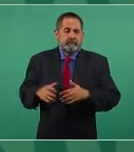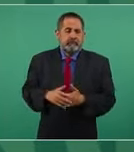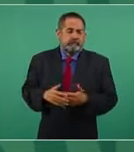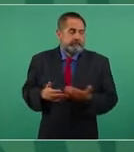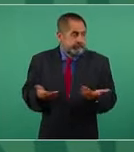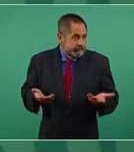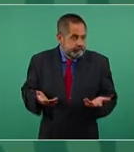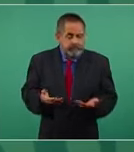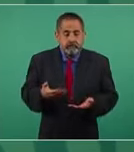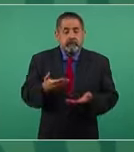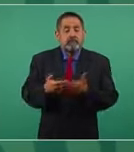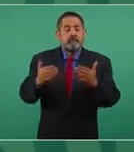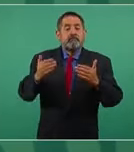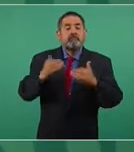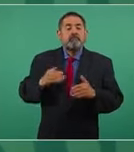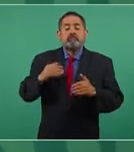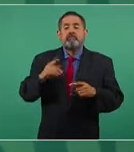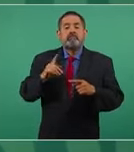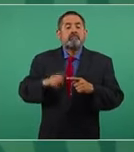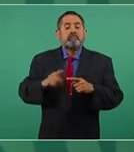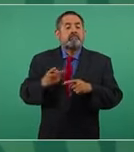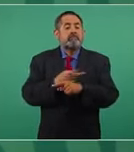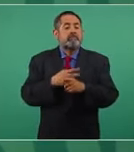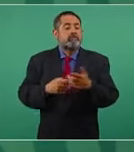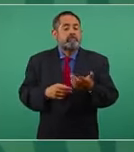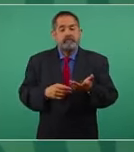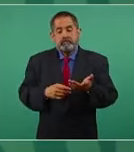entiendo, se está